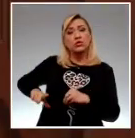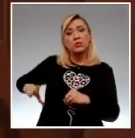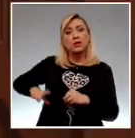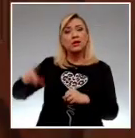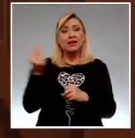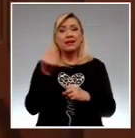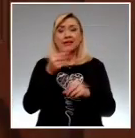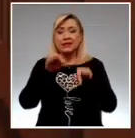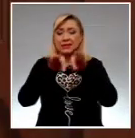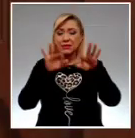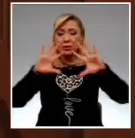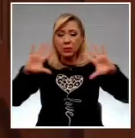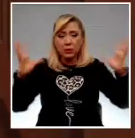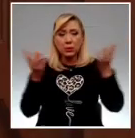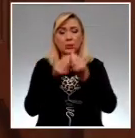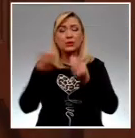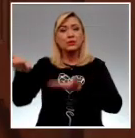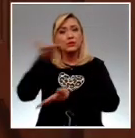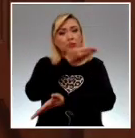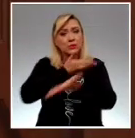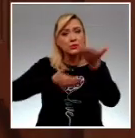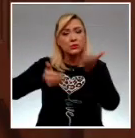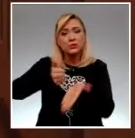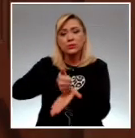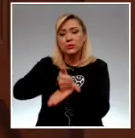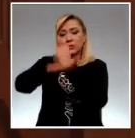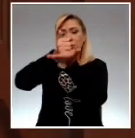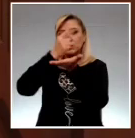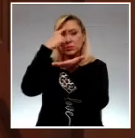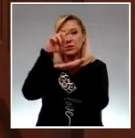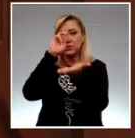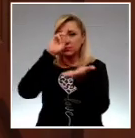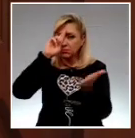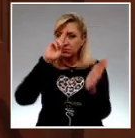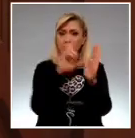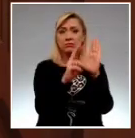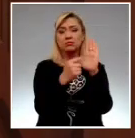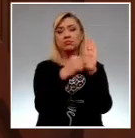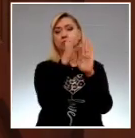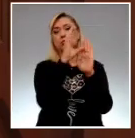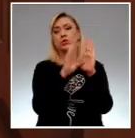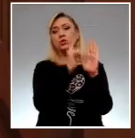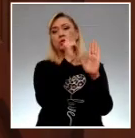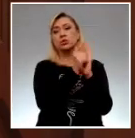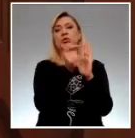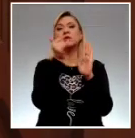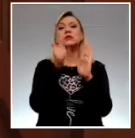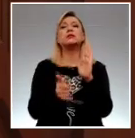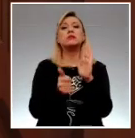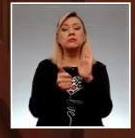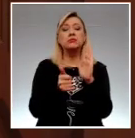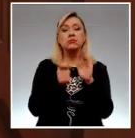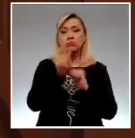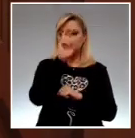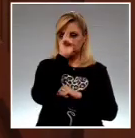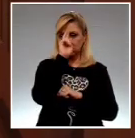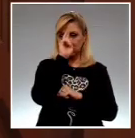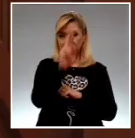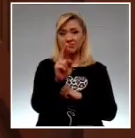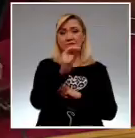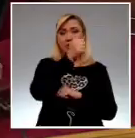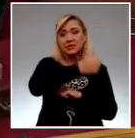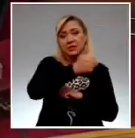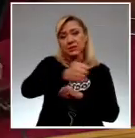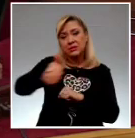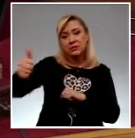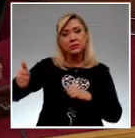para garantizar el respeto a nuestra Constitución y a la integridad y dignidad de todas las